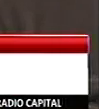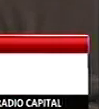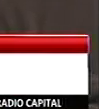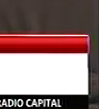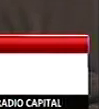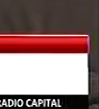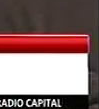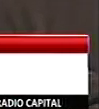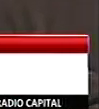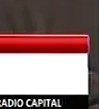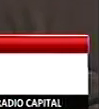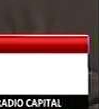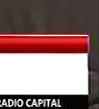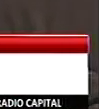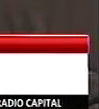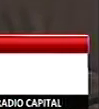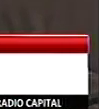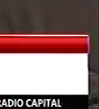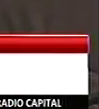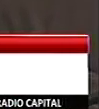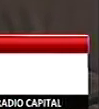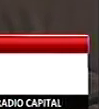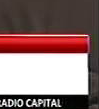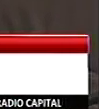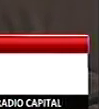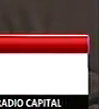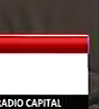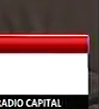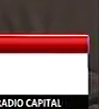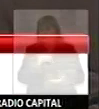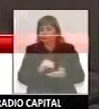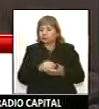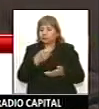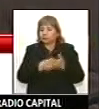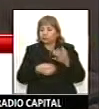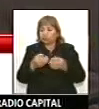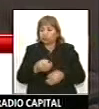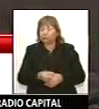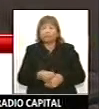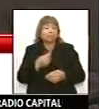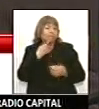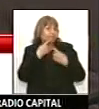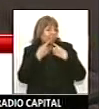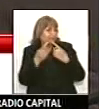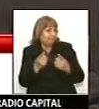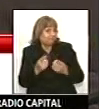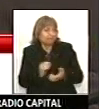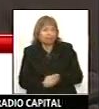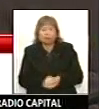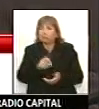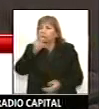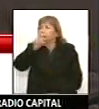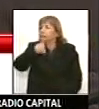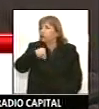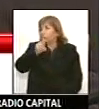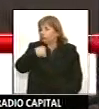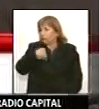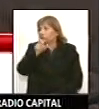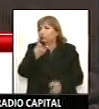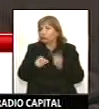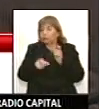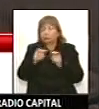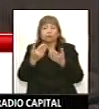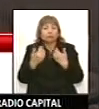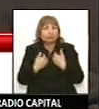fiscal 2019 la siguiente disposición complementaria final. Declárese de necesidad pública y de preferente